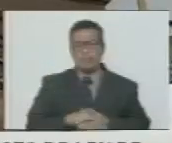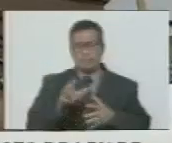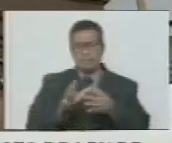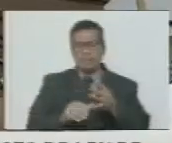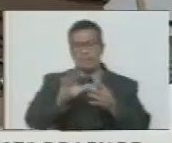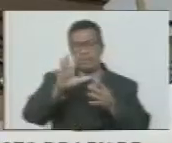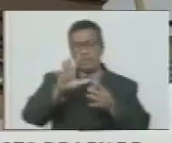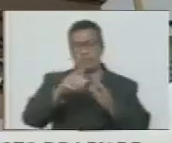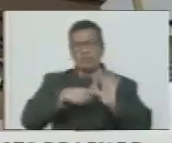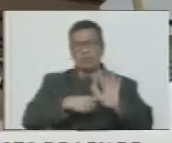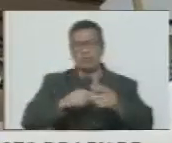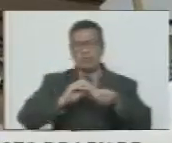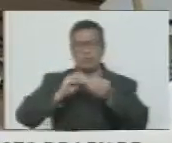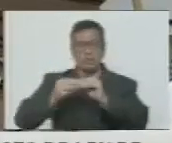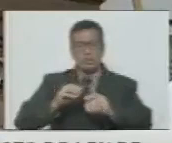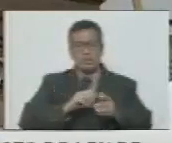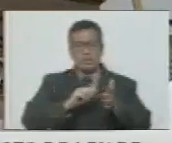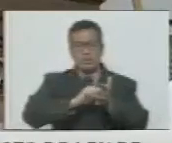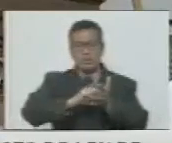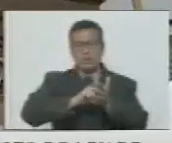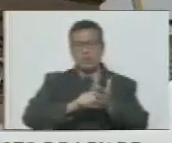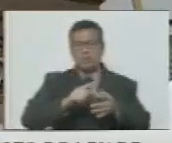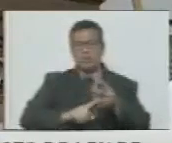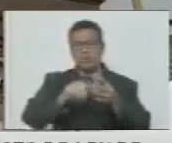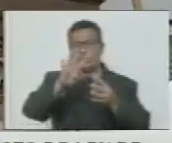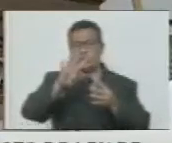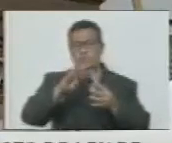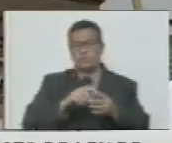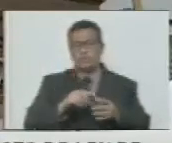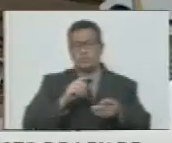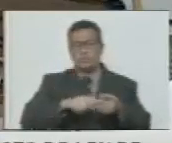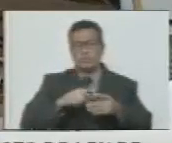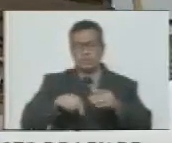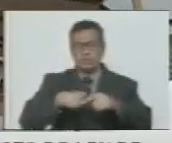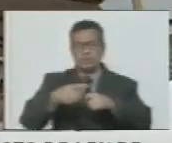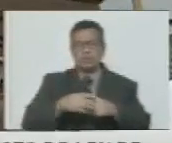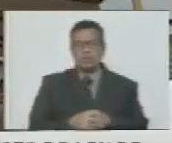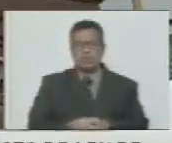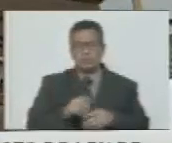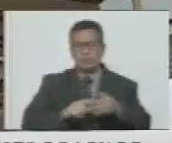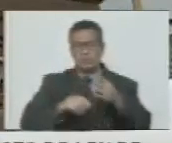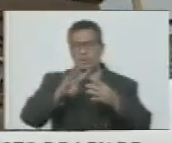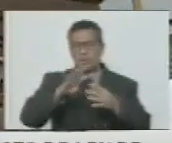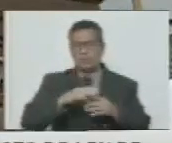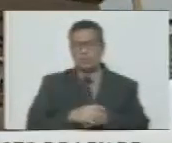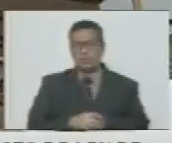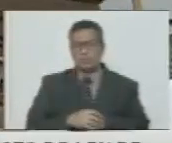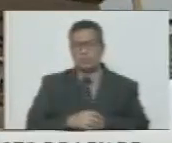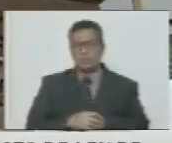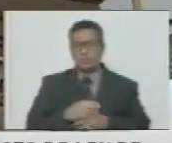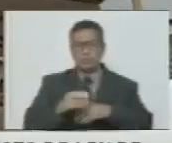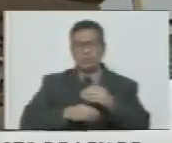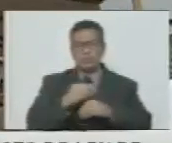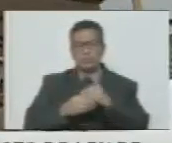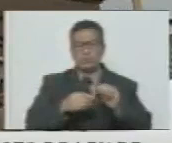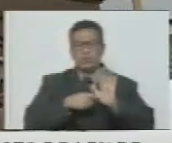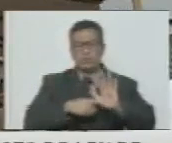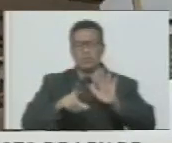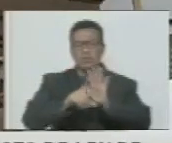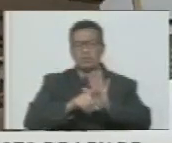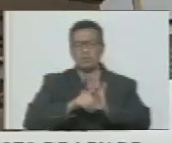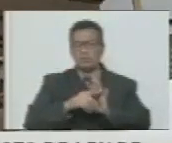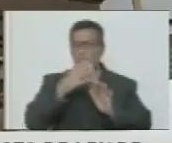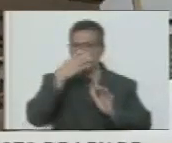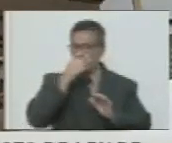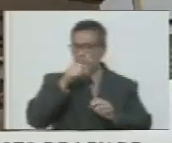Quinto, se propone modificar el artículo cuarto en los términos siguientes. Artículo cuarto. A los efectos de la presente ley se